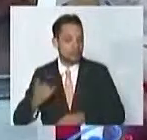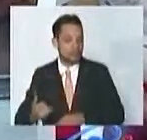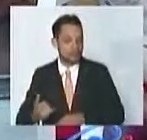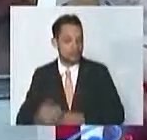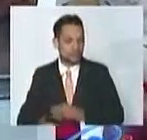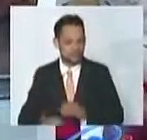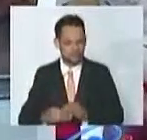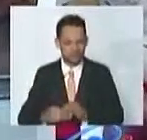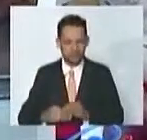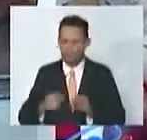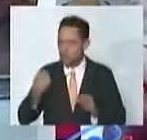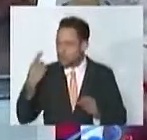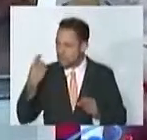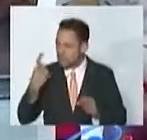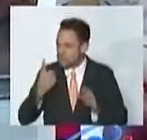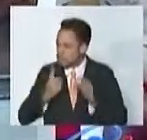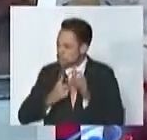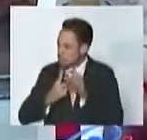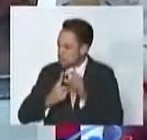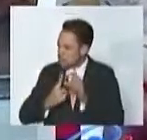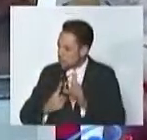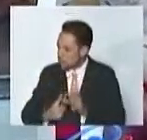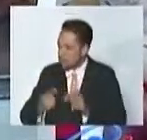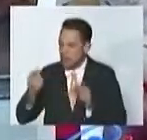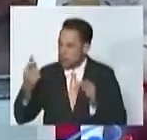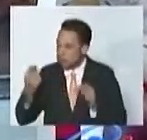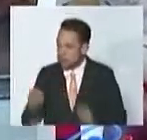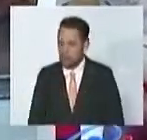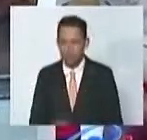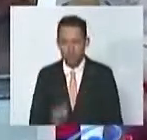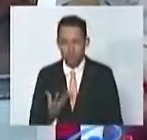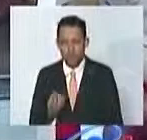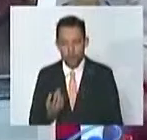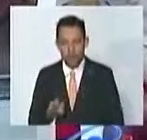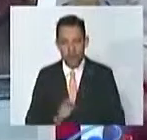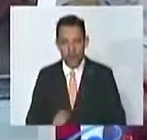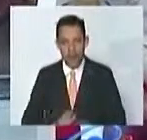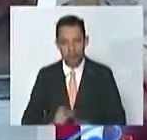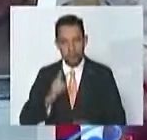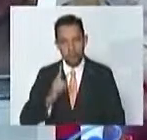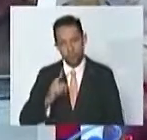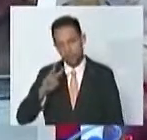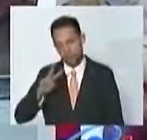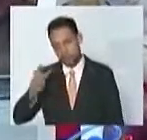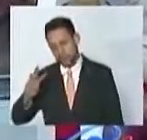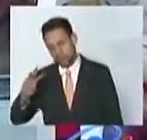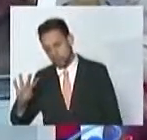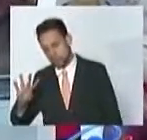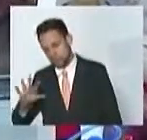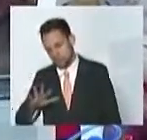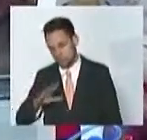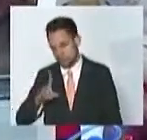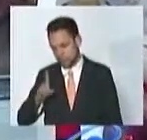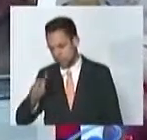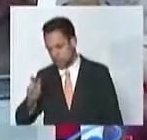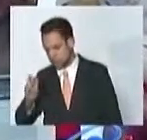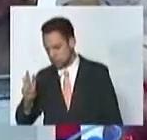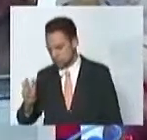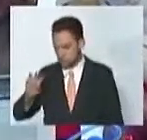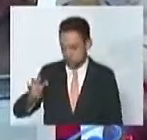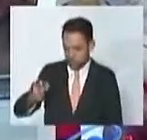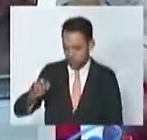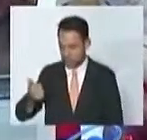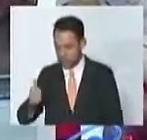de inversión de palabras, entonces, y de números, todos los números los escribía al contrario. Por eso entonces retardó tanto